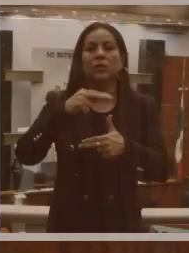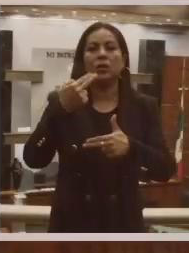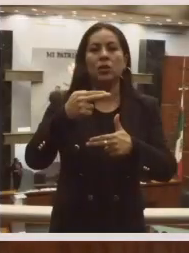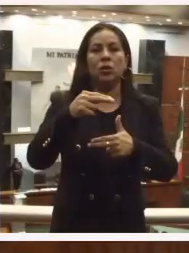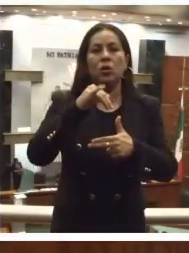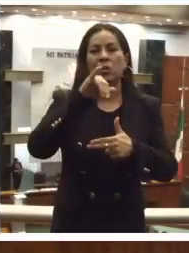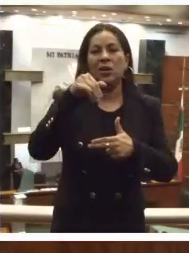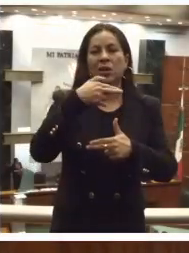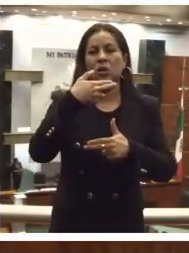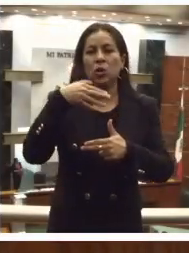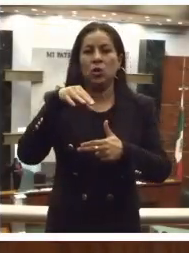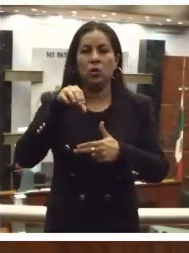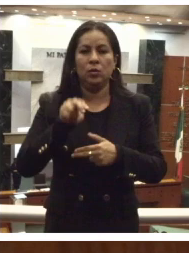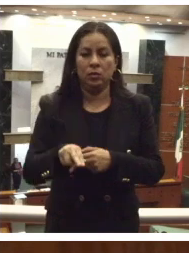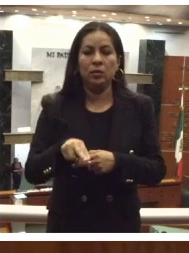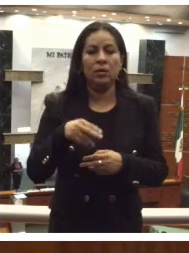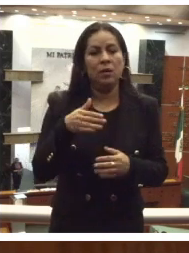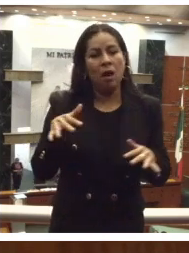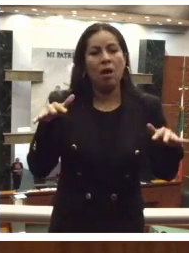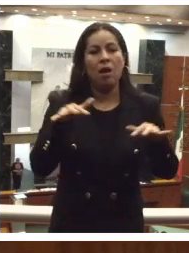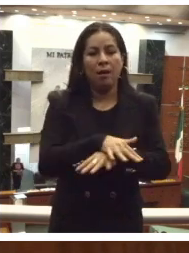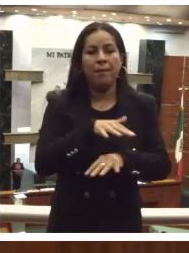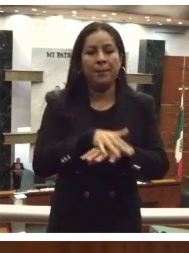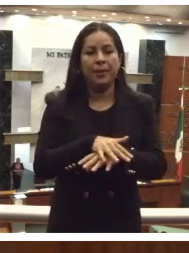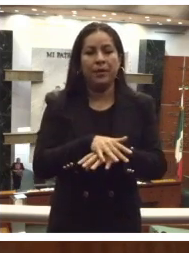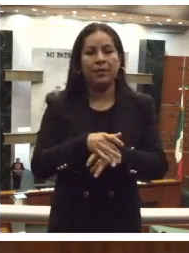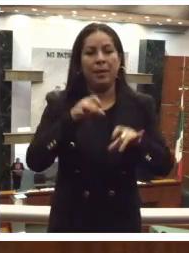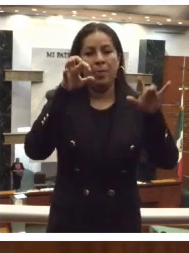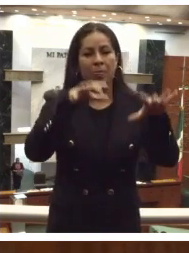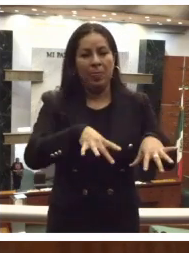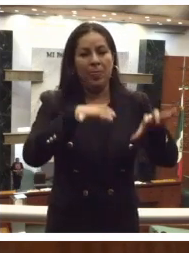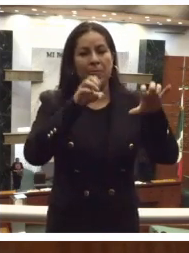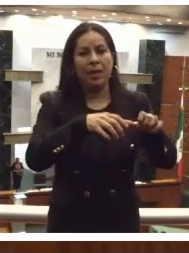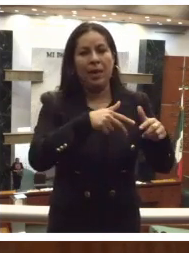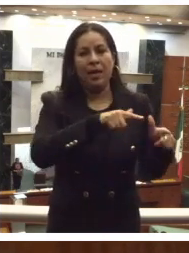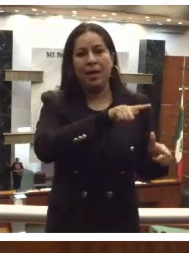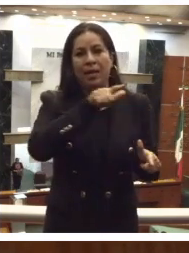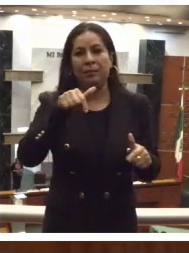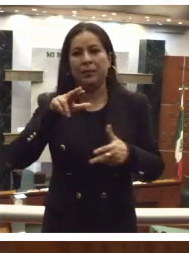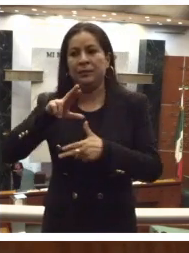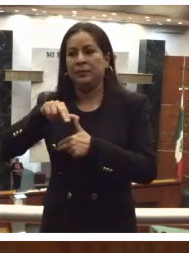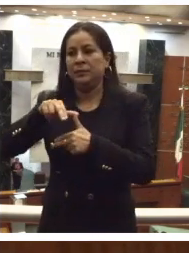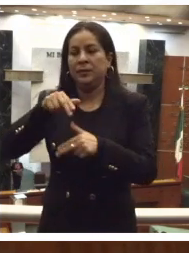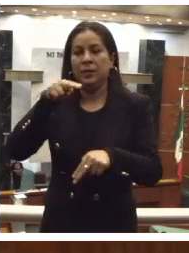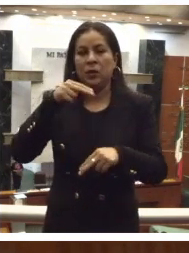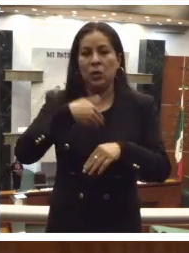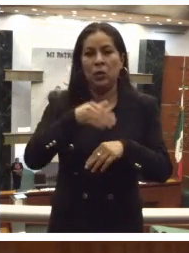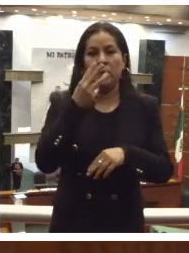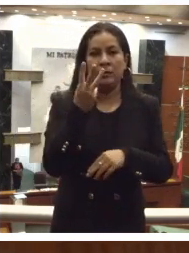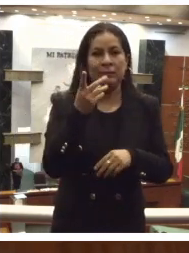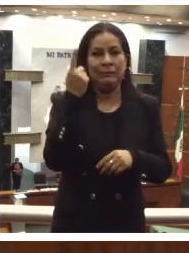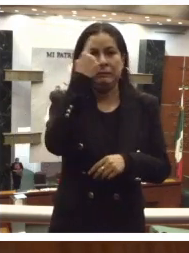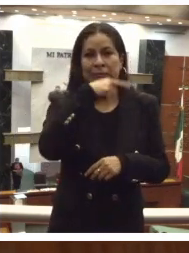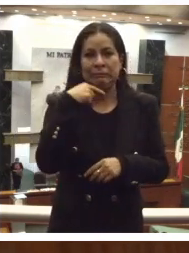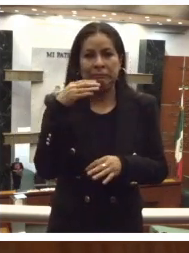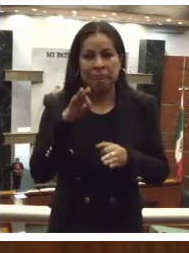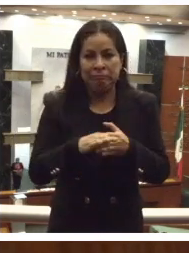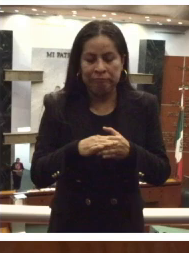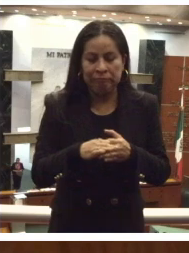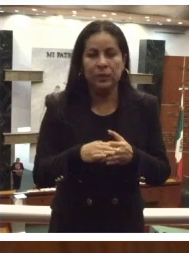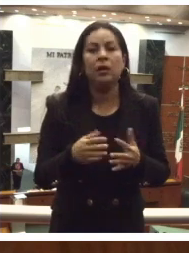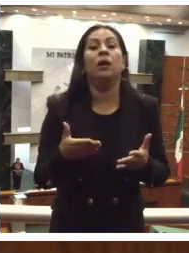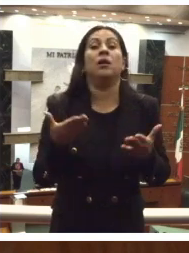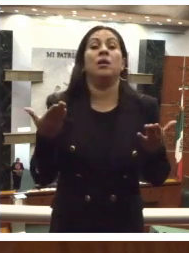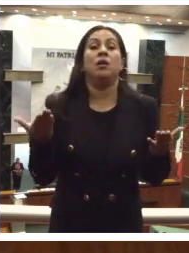conocido como John, que ha evolucionado de depresión tropical hasta huracán nivel 3 en pocas horas. Y